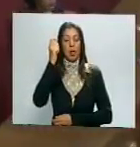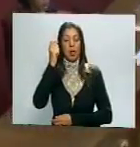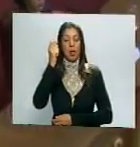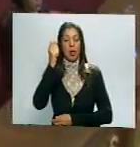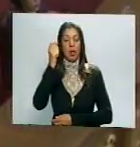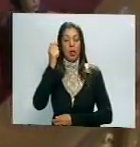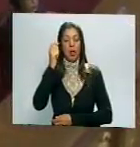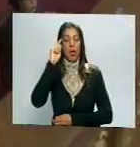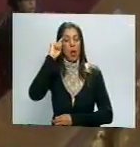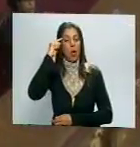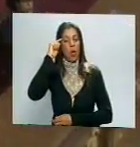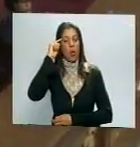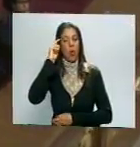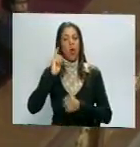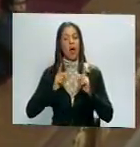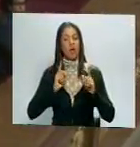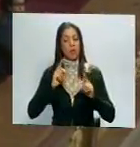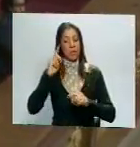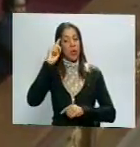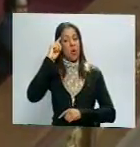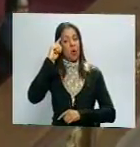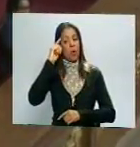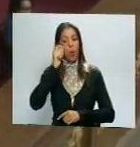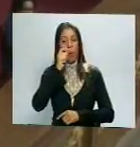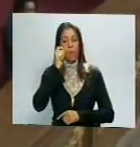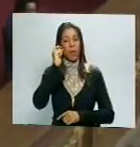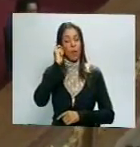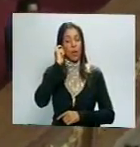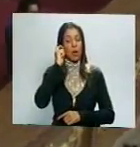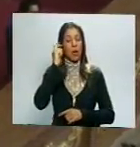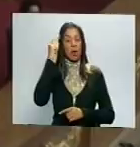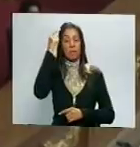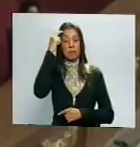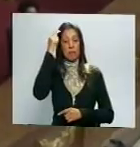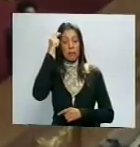hay más de uno loco, ¿verdad? Y loca, loco, de verdad, personas con problemas